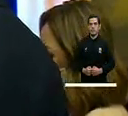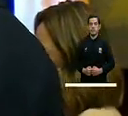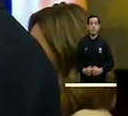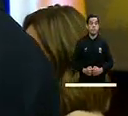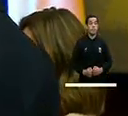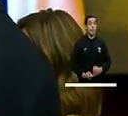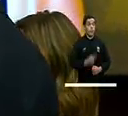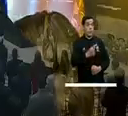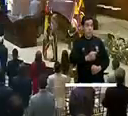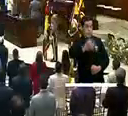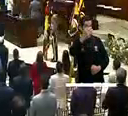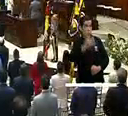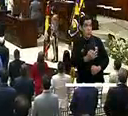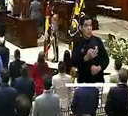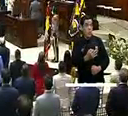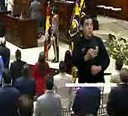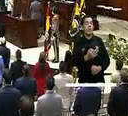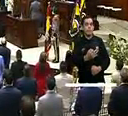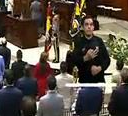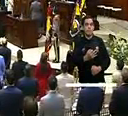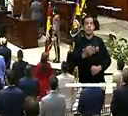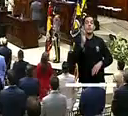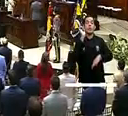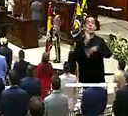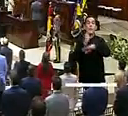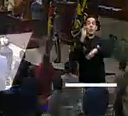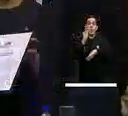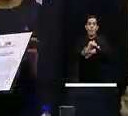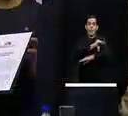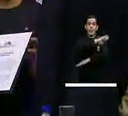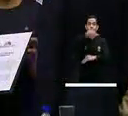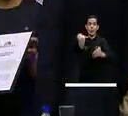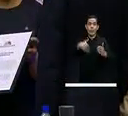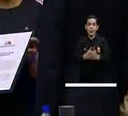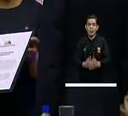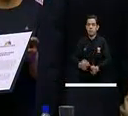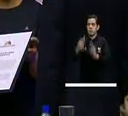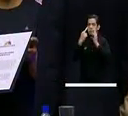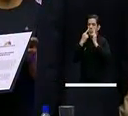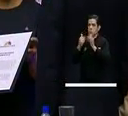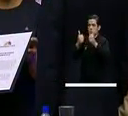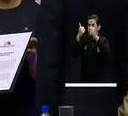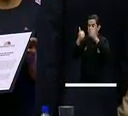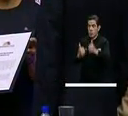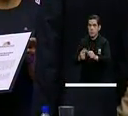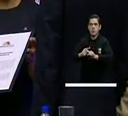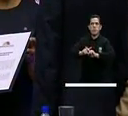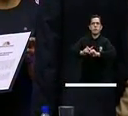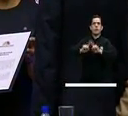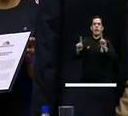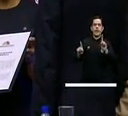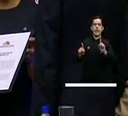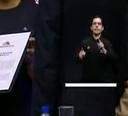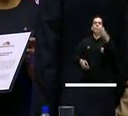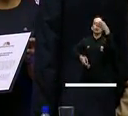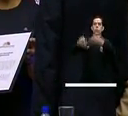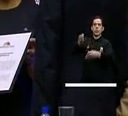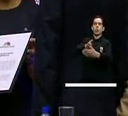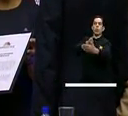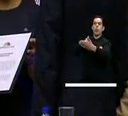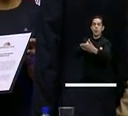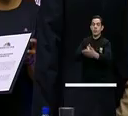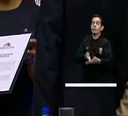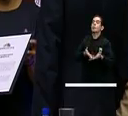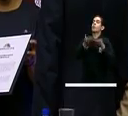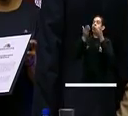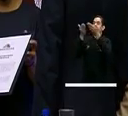Si así lo hace, que la patria y el pueblo ecuatoriano lo reconozcan. Caso contrario, lo juzguen. Queda